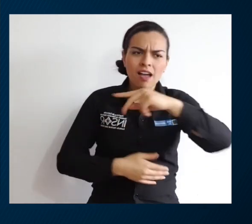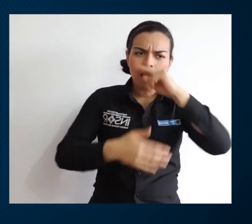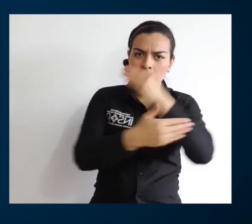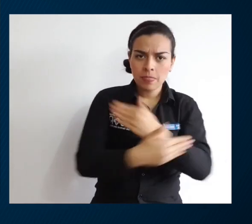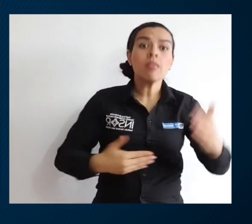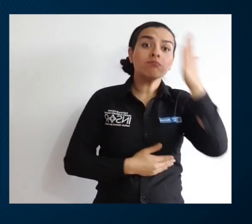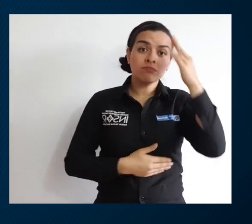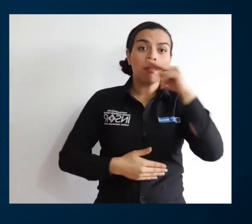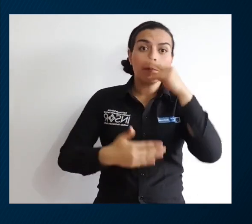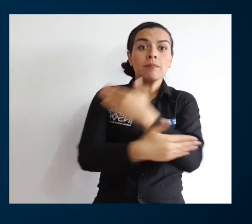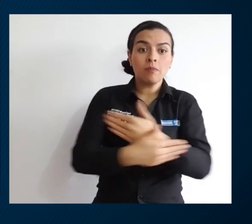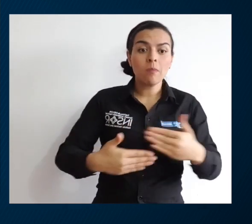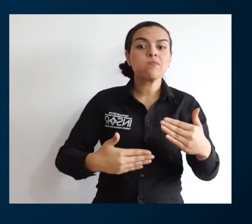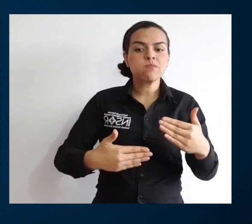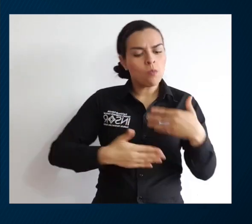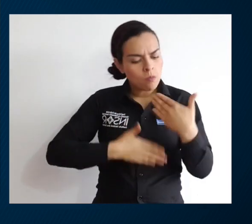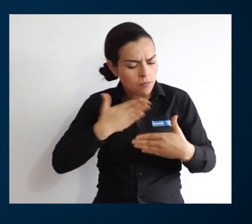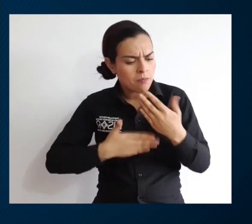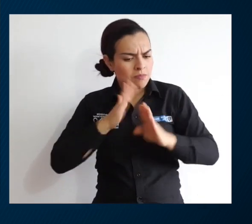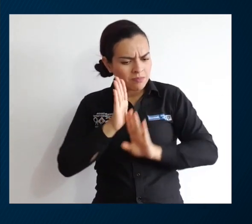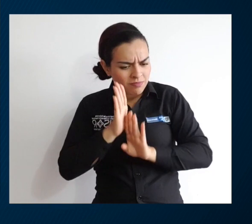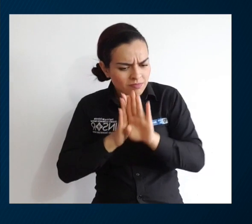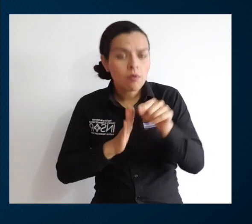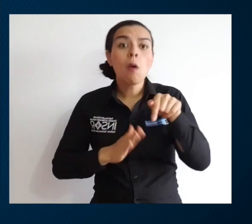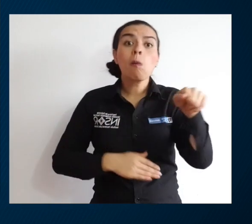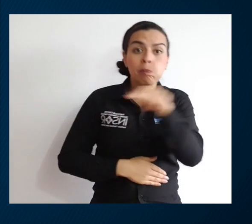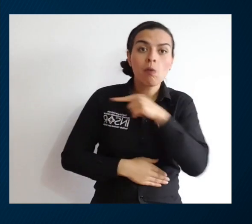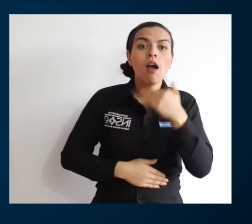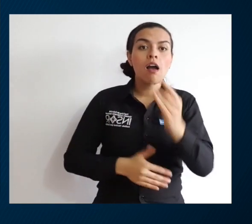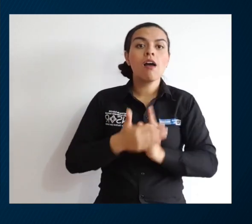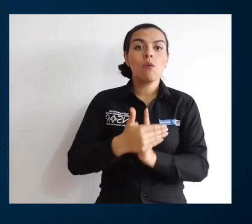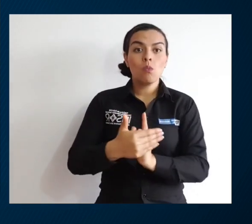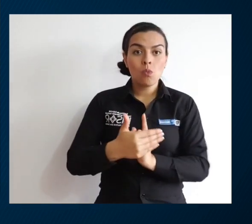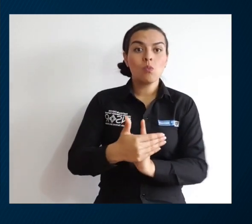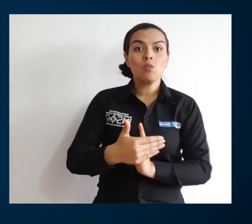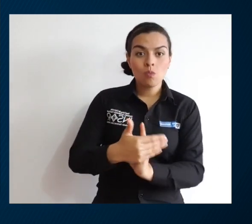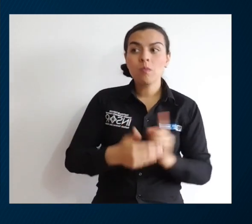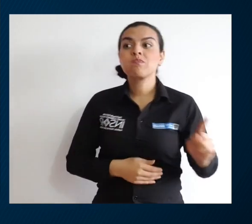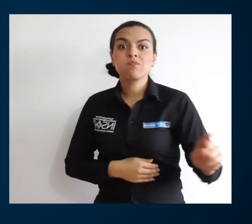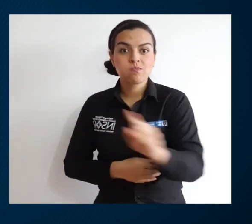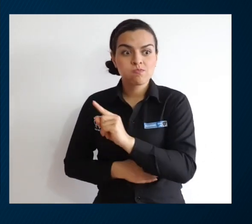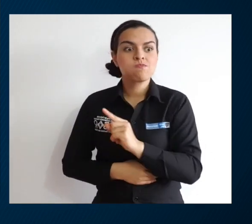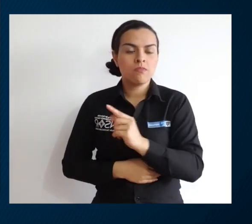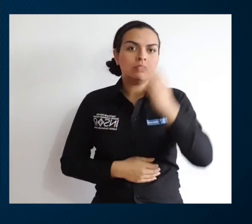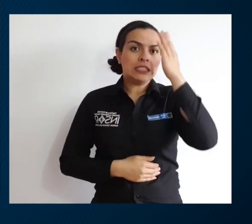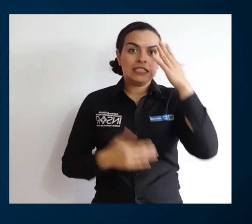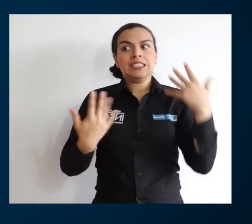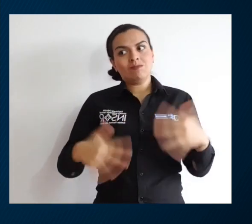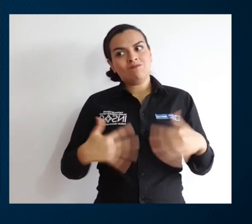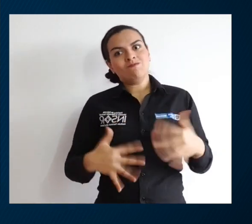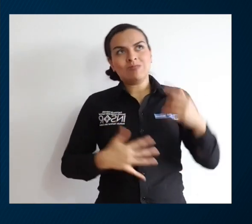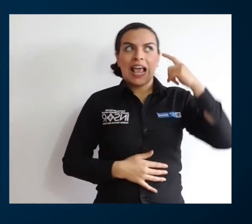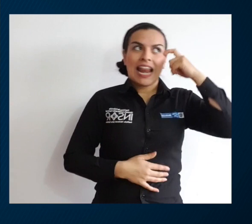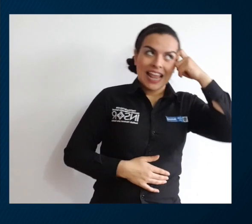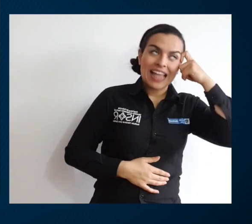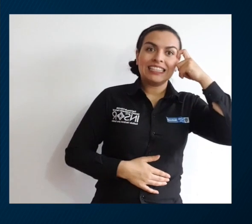claramente las definiciones de las alternativas de comunicación para los niños, toda vez que aparte de que tenemos niños con trastornos generalizados de desarrollo, niños con condición